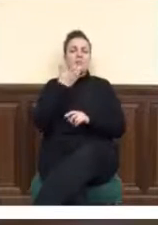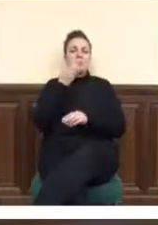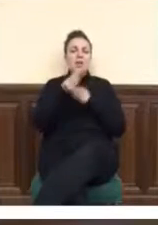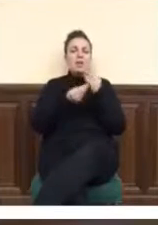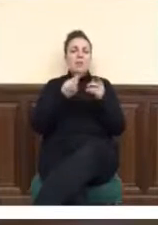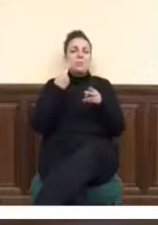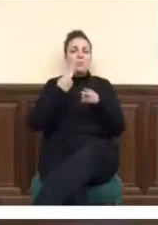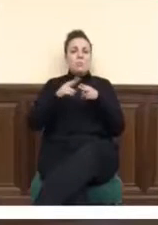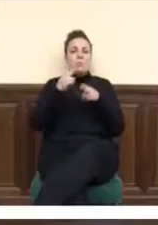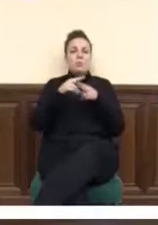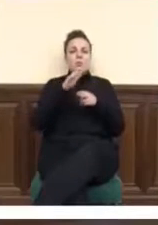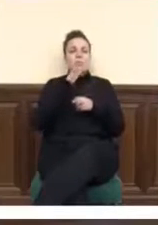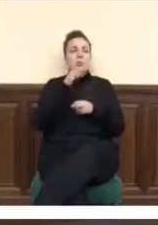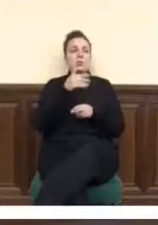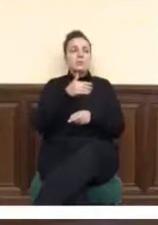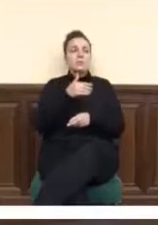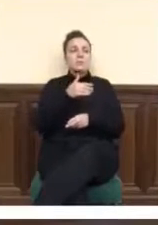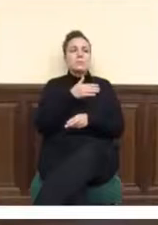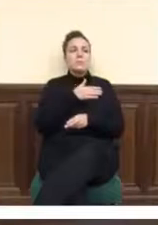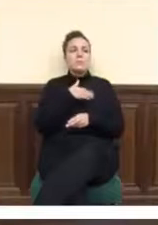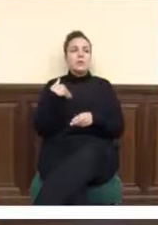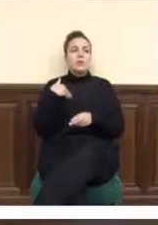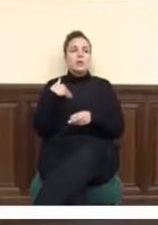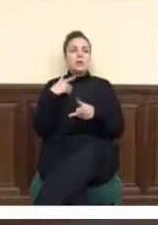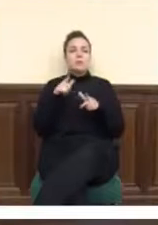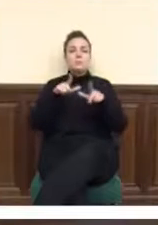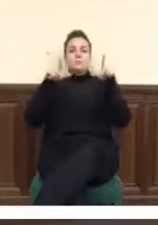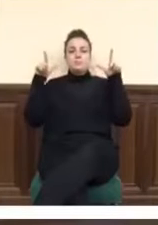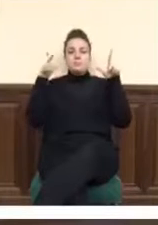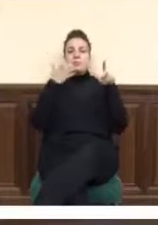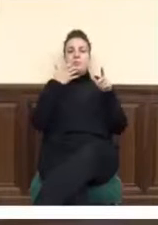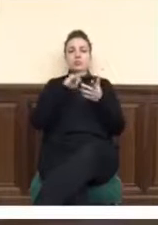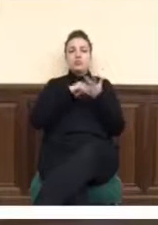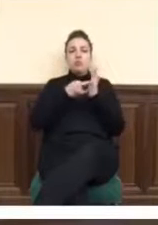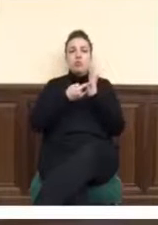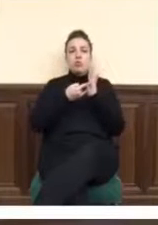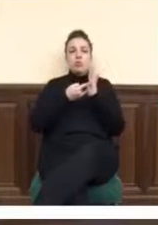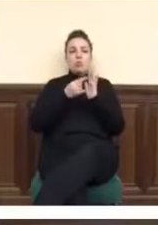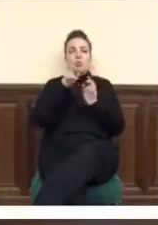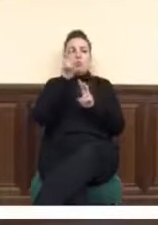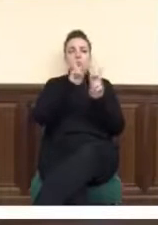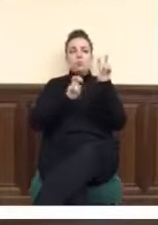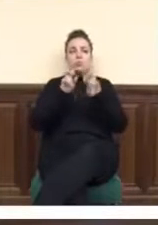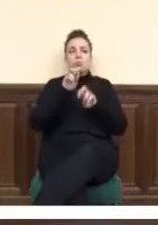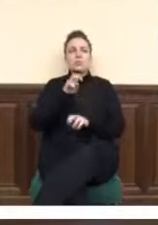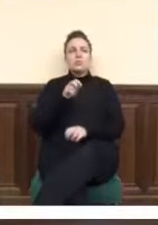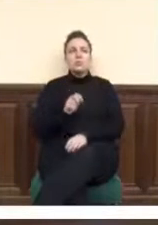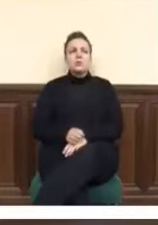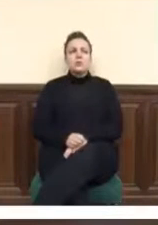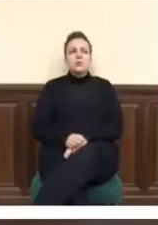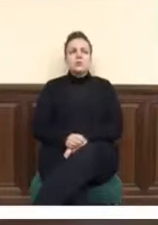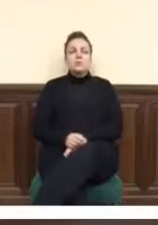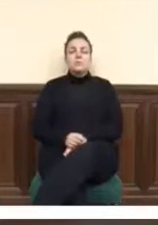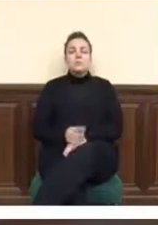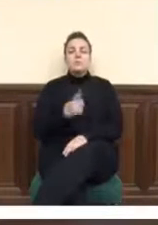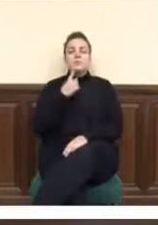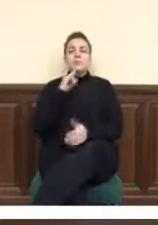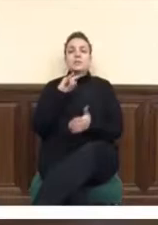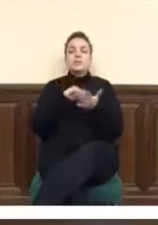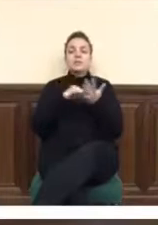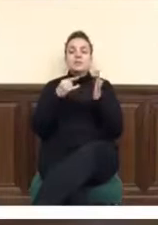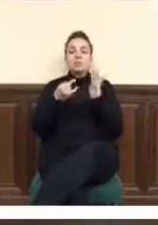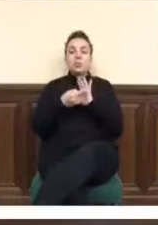buscando titulares en vez de buscando soluciones. Y se está cronificando una